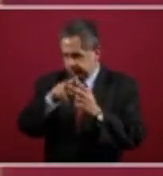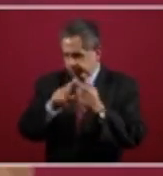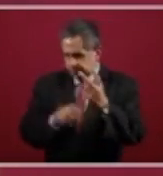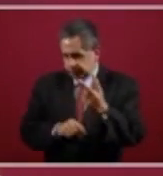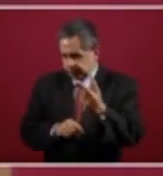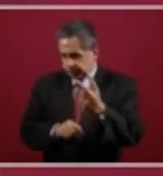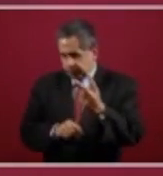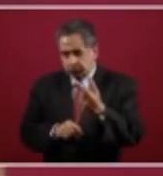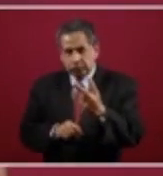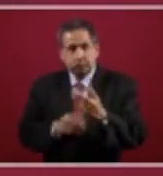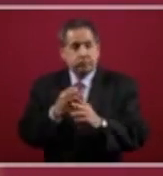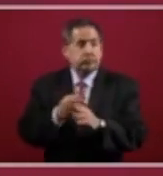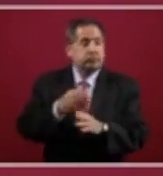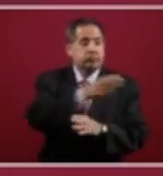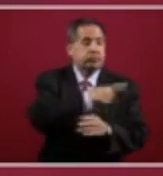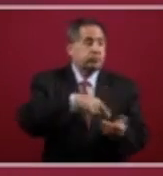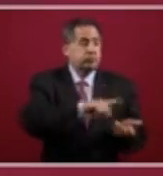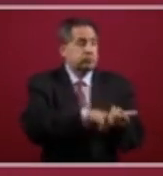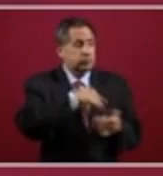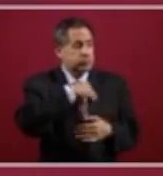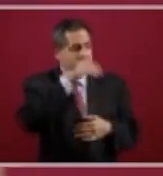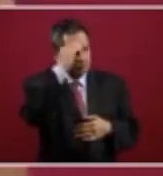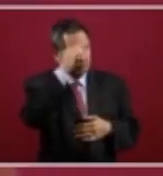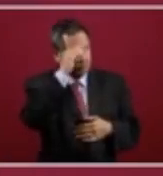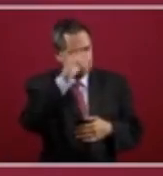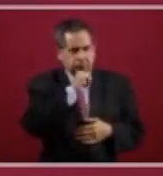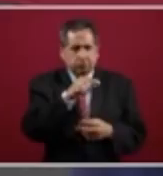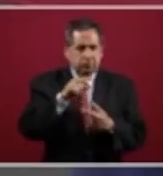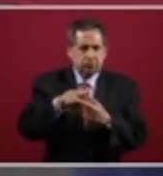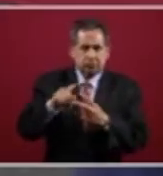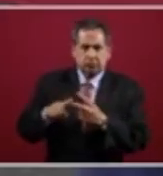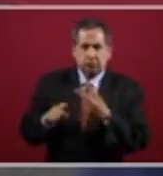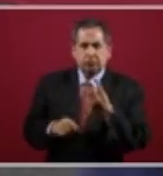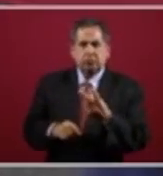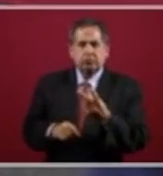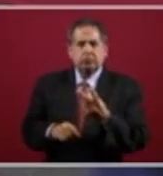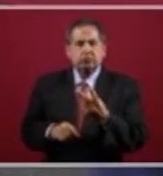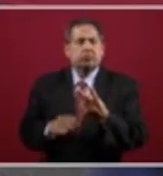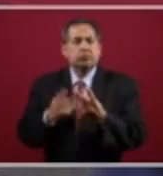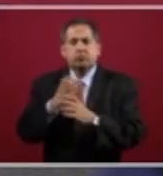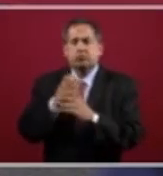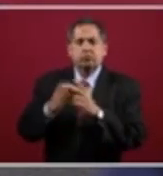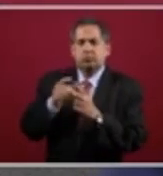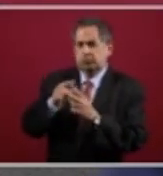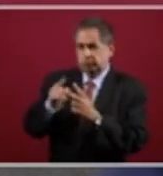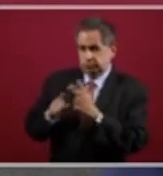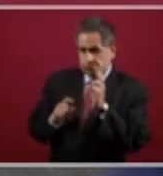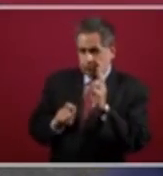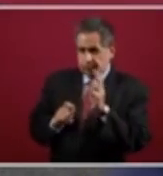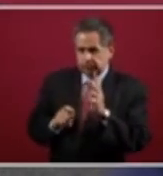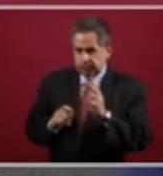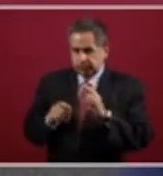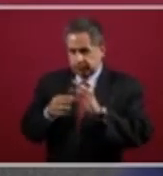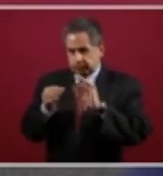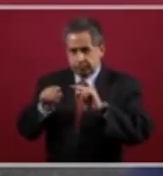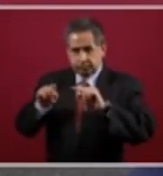no tomaban en cuenta los tecnócratas neoliberales. Dos variables, hablando